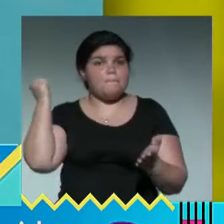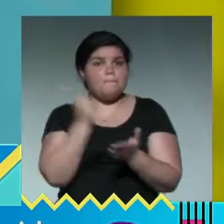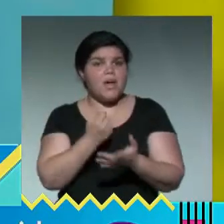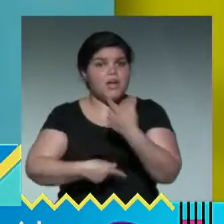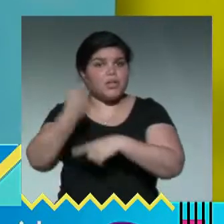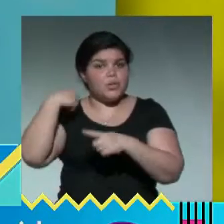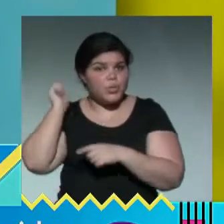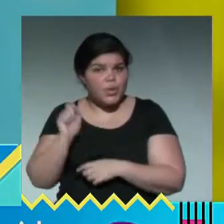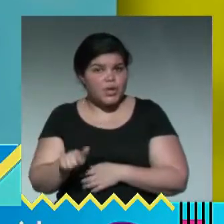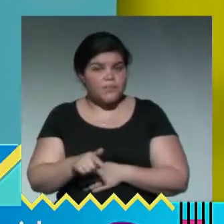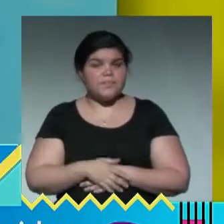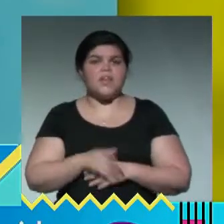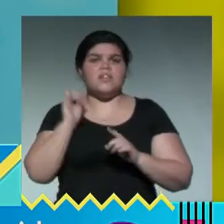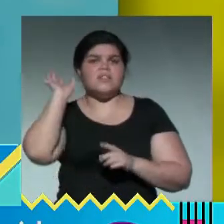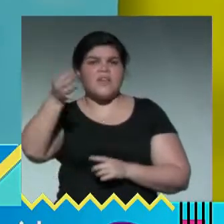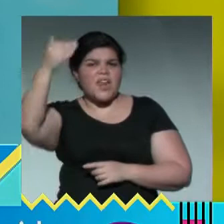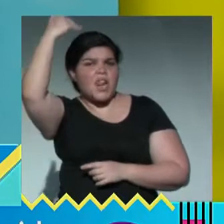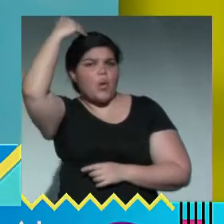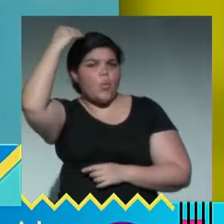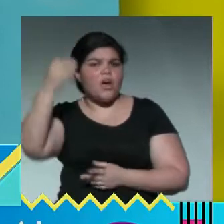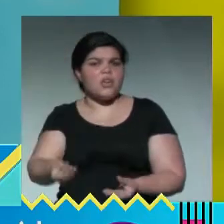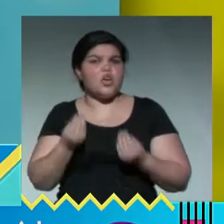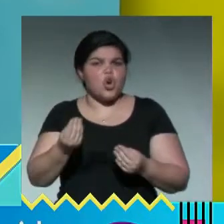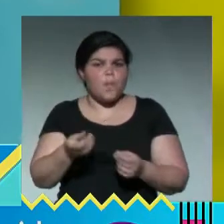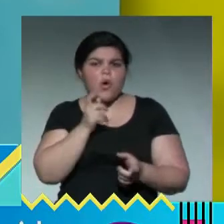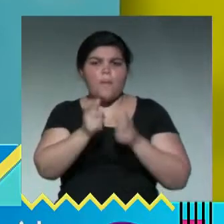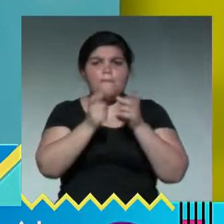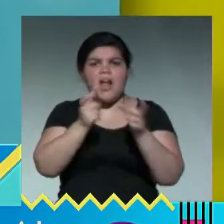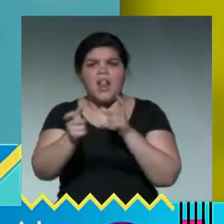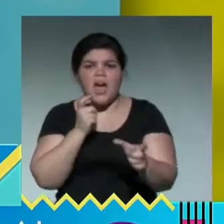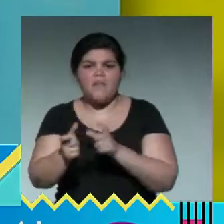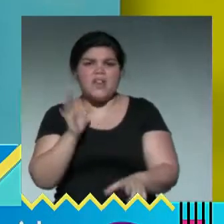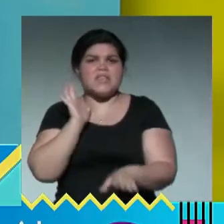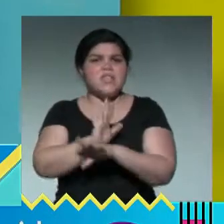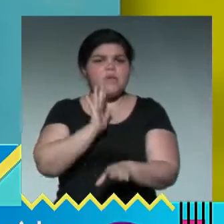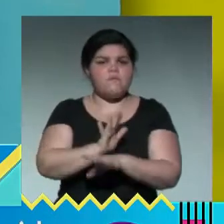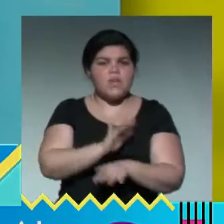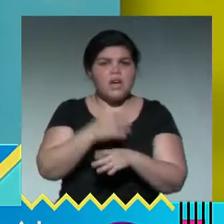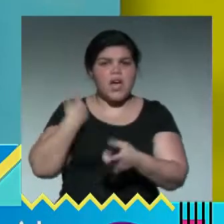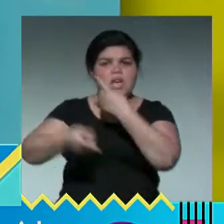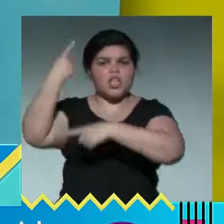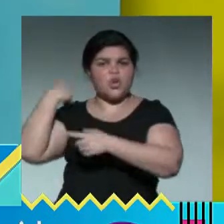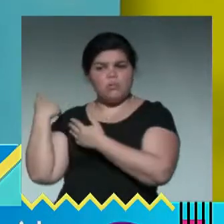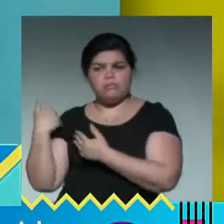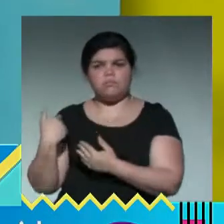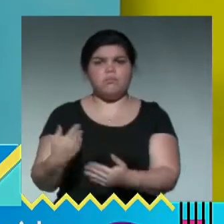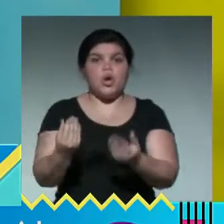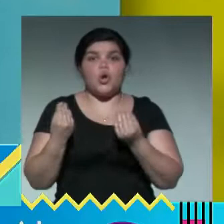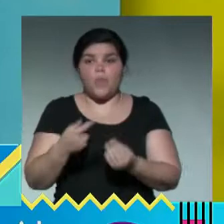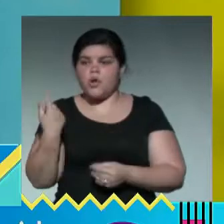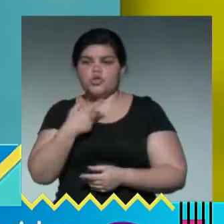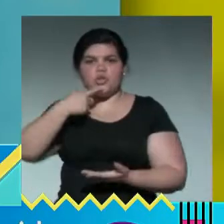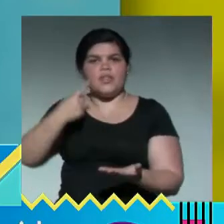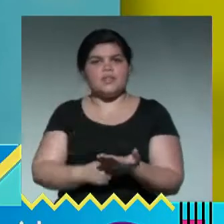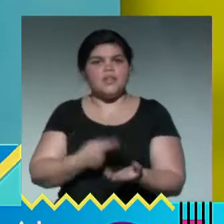también cómo desde el lenguaje le damos esa carga simbólica, cómo nos empieza a determinar la historia a nosotros y cómo determinamos